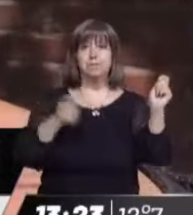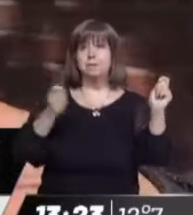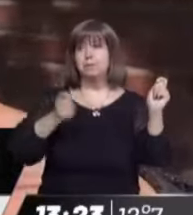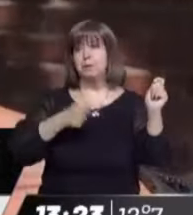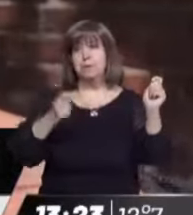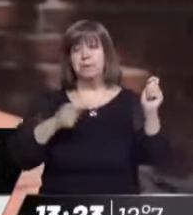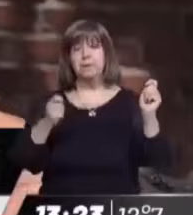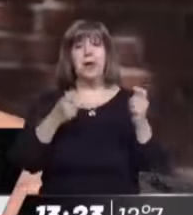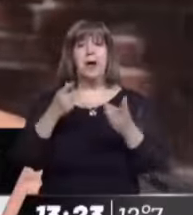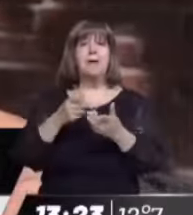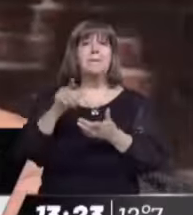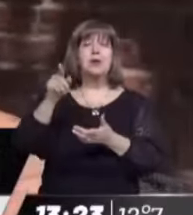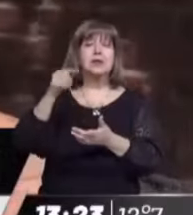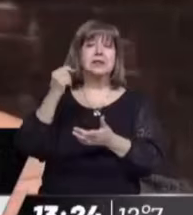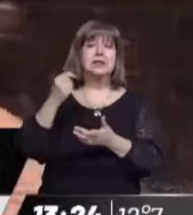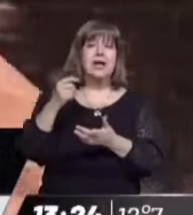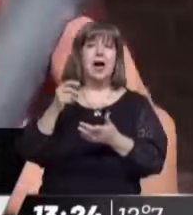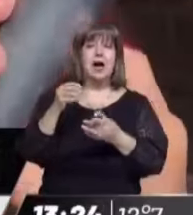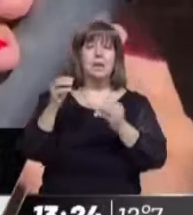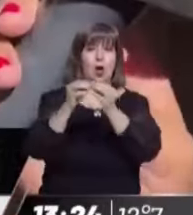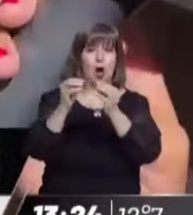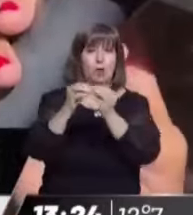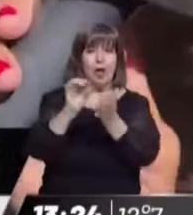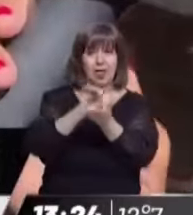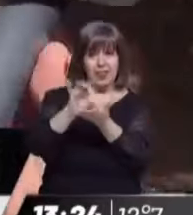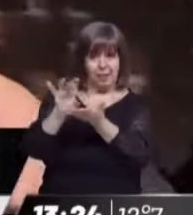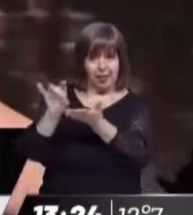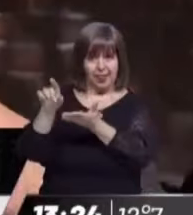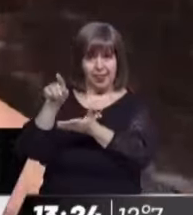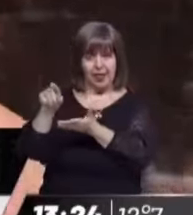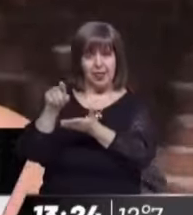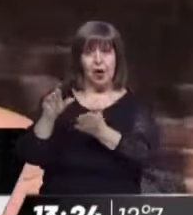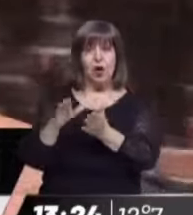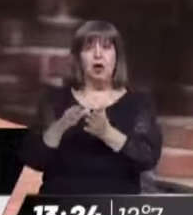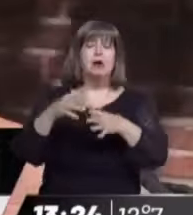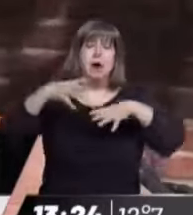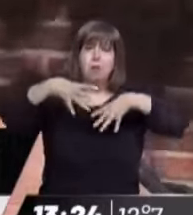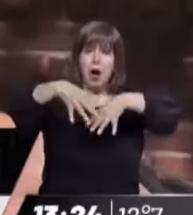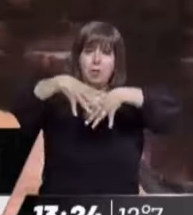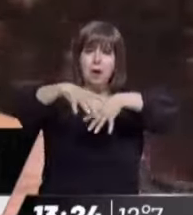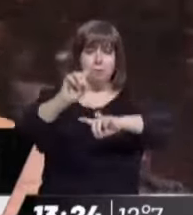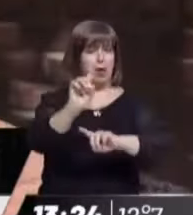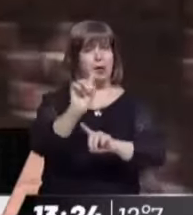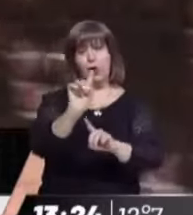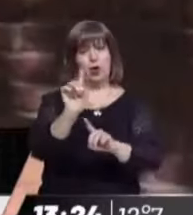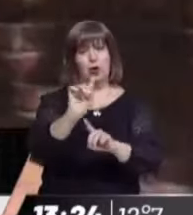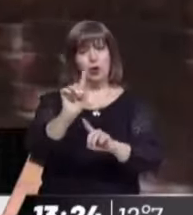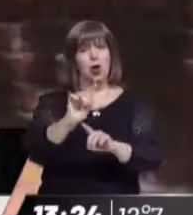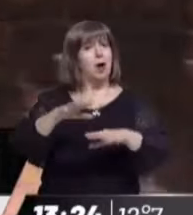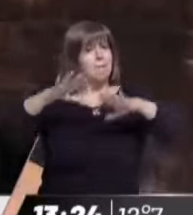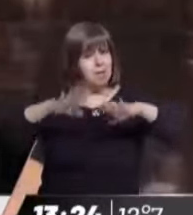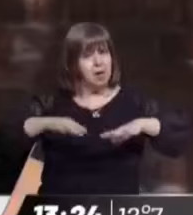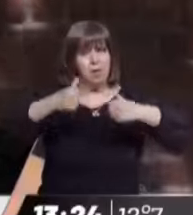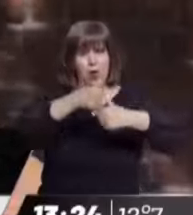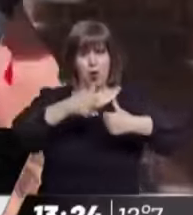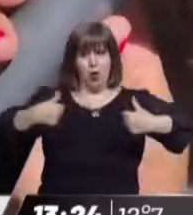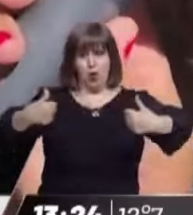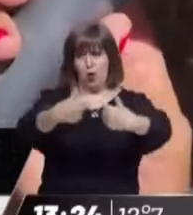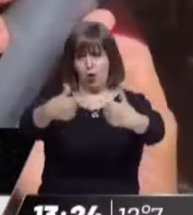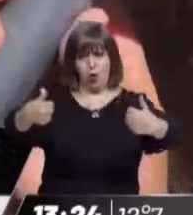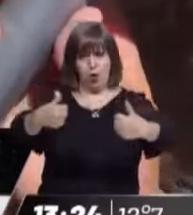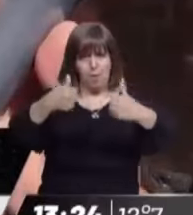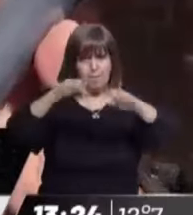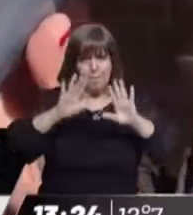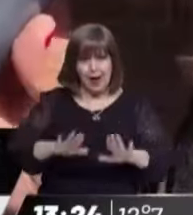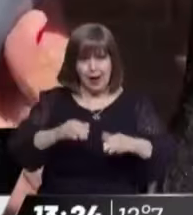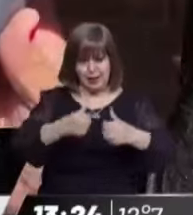Los Andes que le han dado la baja. No es que van a marchar por la ciudad. No, no, vamos a acompañar a la CGT en esta convocatoria. ¿Cuánto